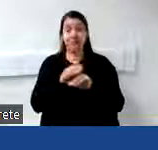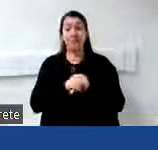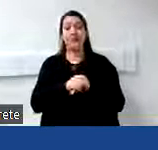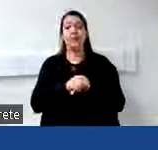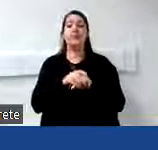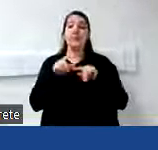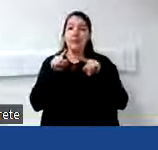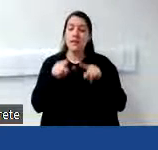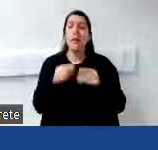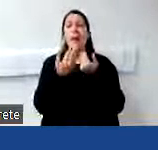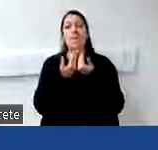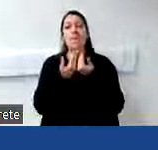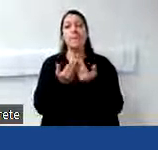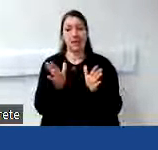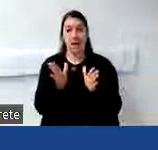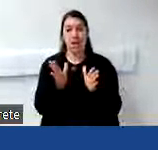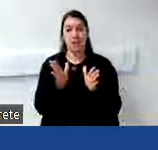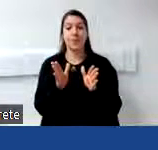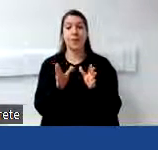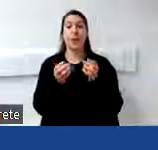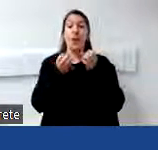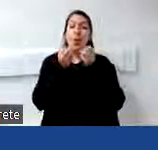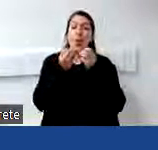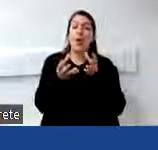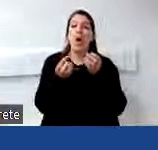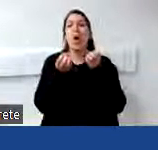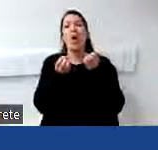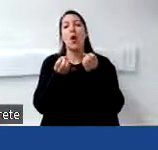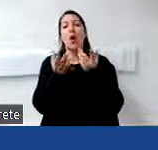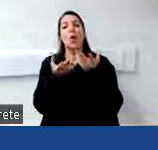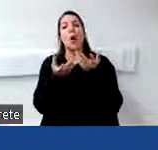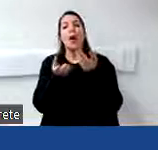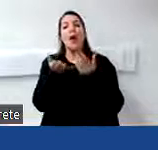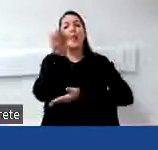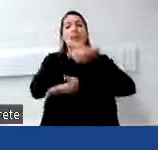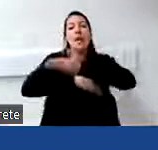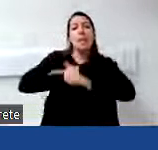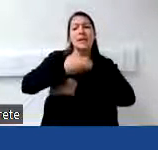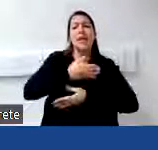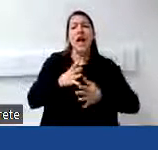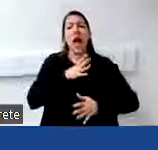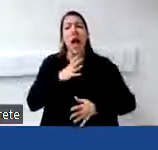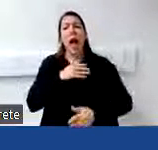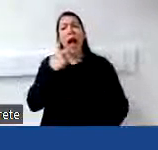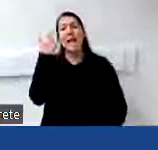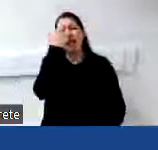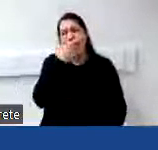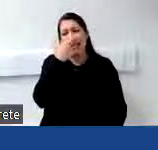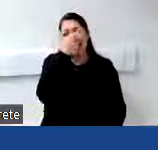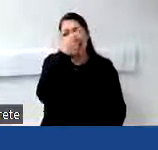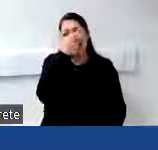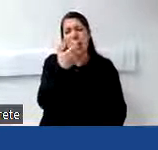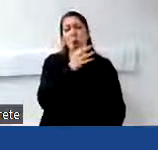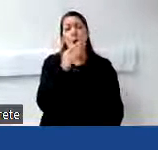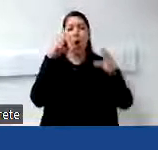partir de ahí comenzar a, qué discapacidad, qué grado de discapacidad visual tiene, si es una ceguera, si es una